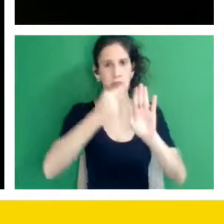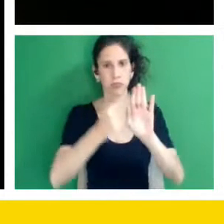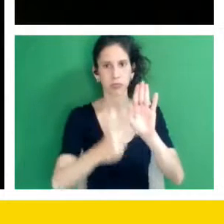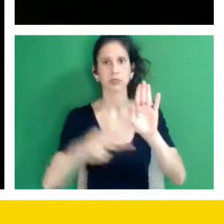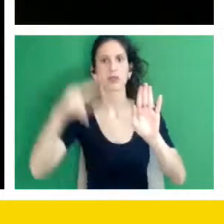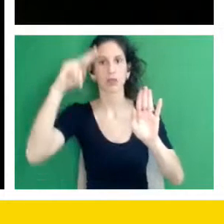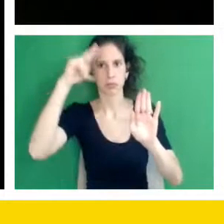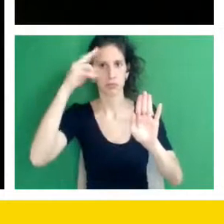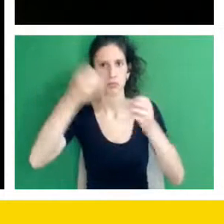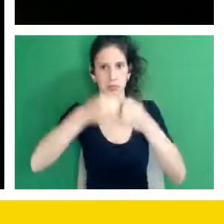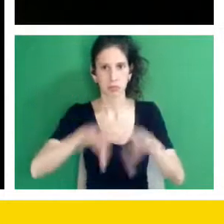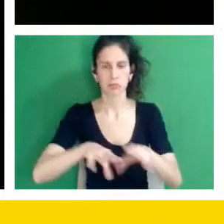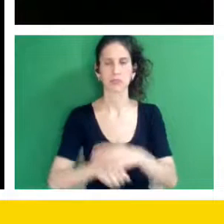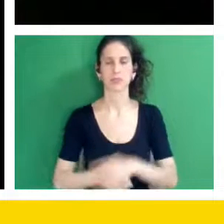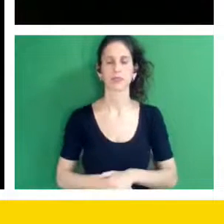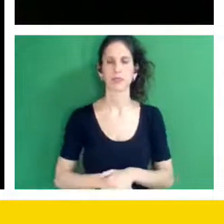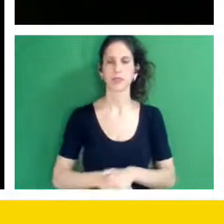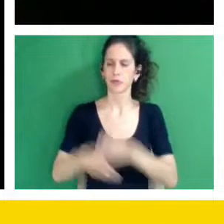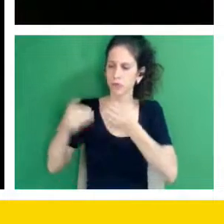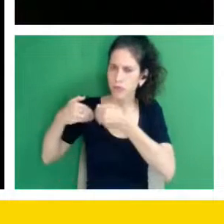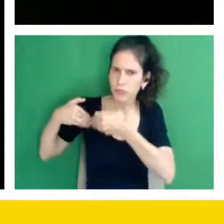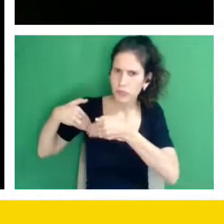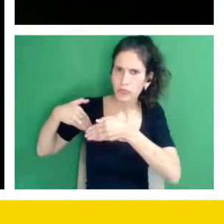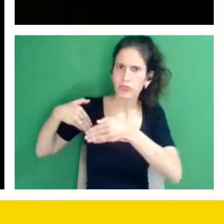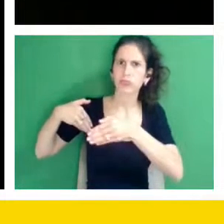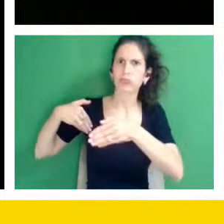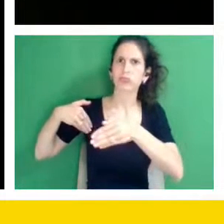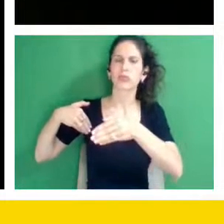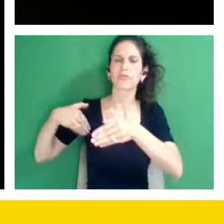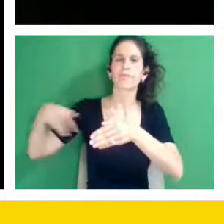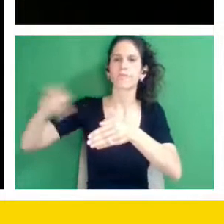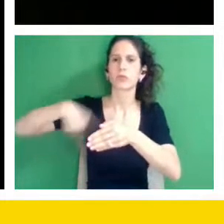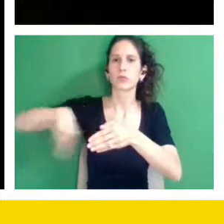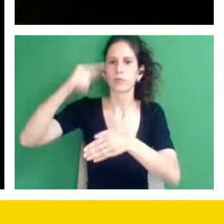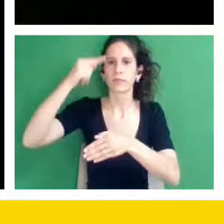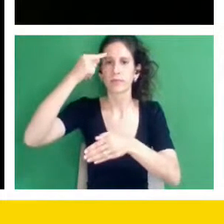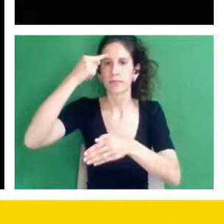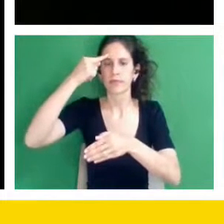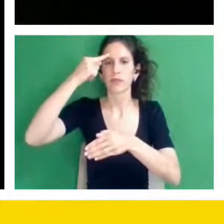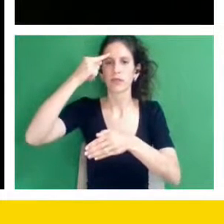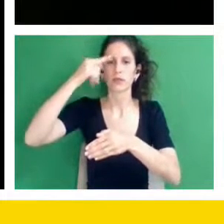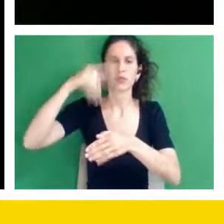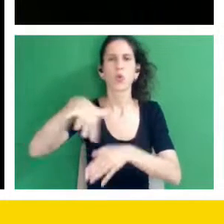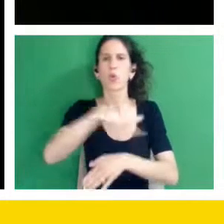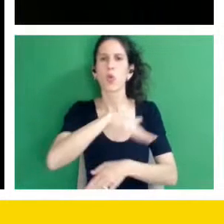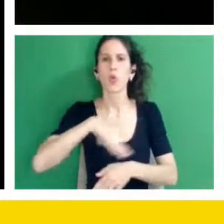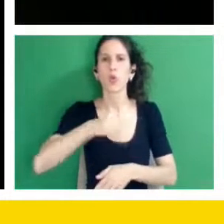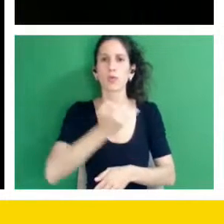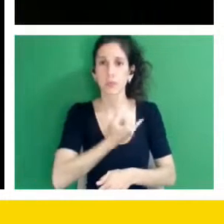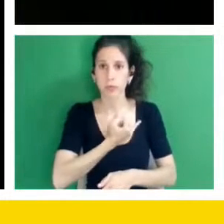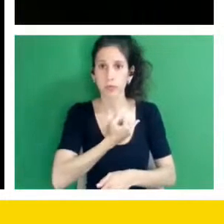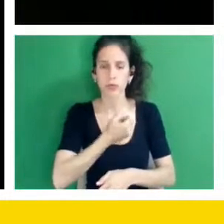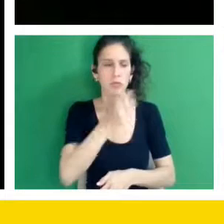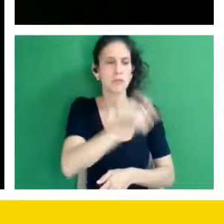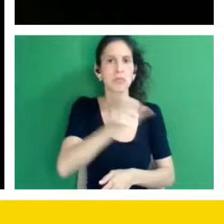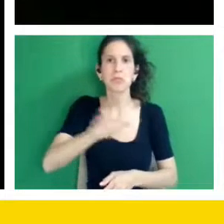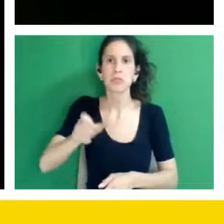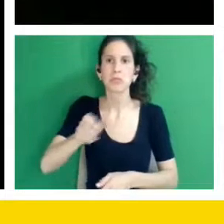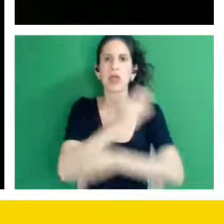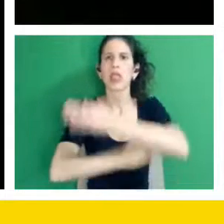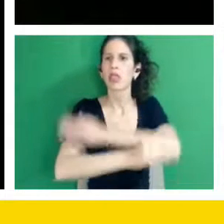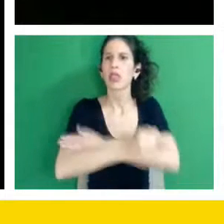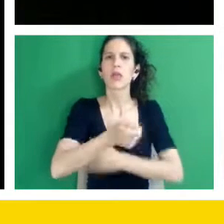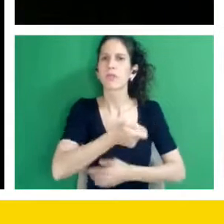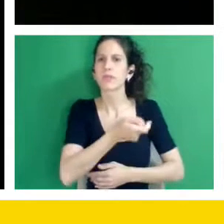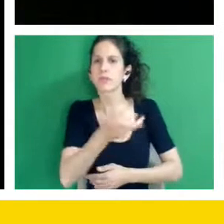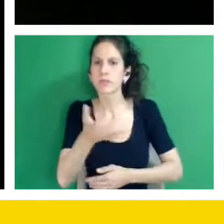esto, lo primero que tenemos que ver es cuántos somos y dónde estamos. La discapacidad es consecuencia de la interacción